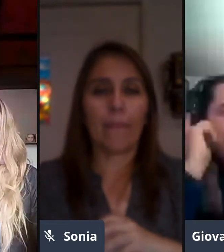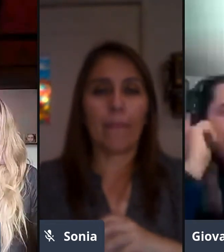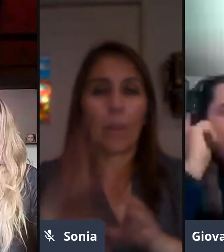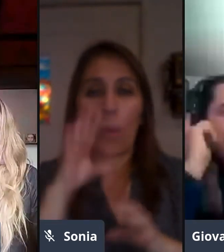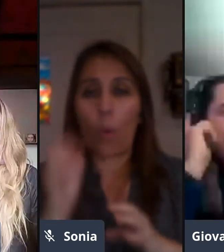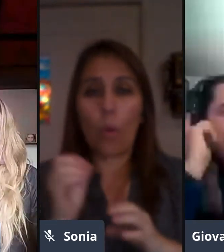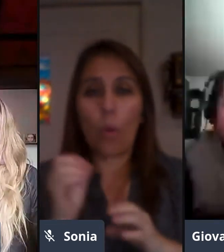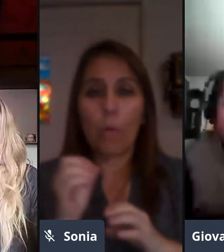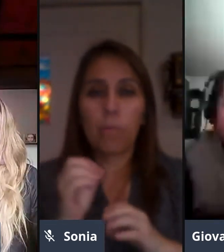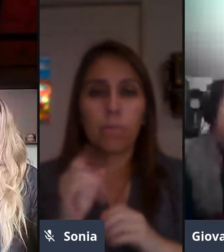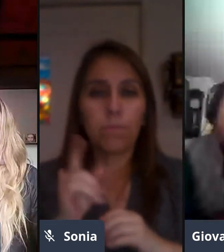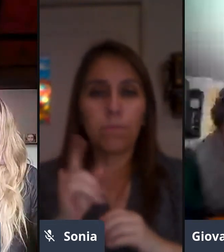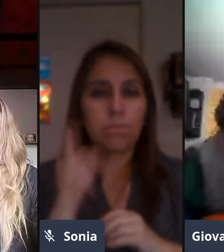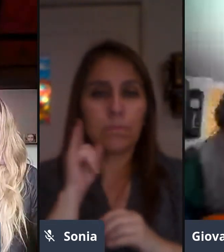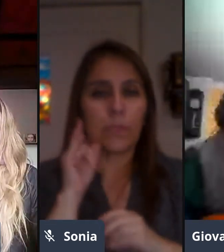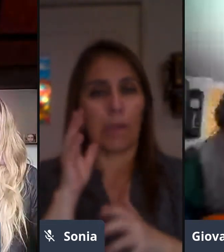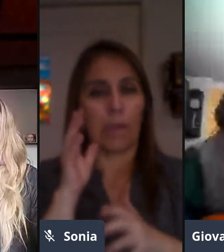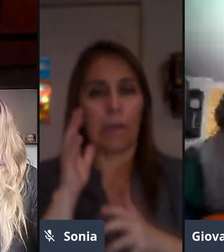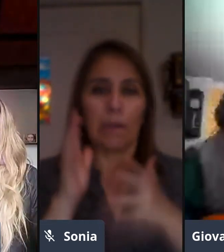hola hola